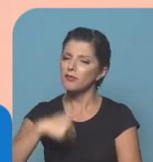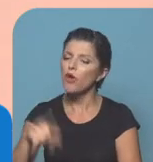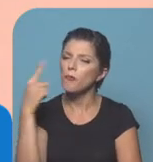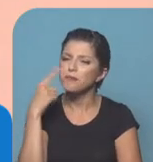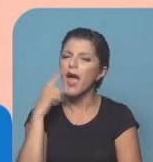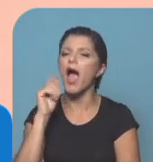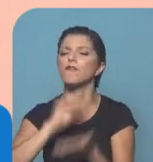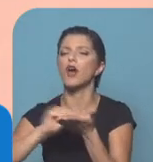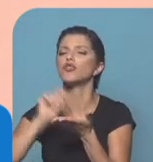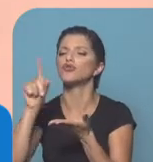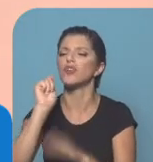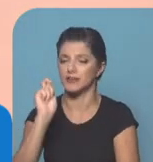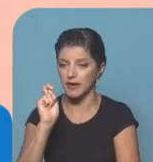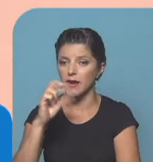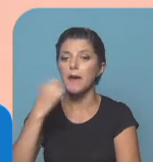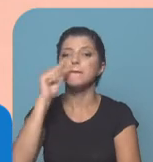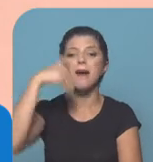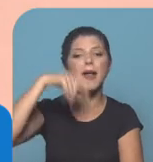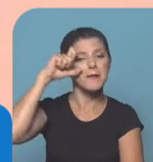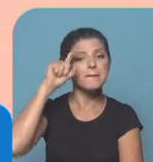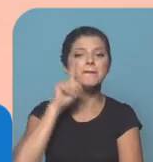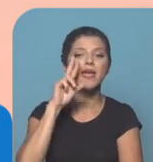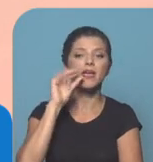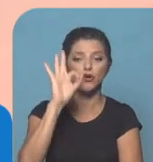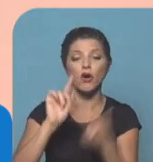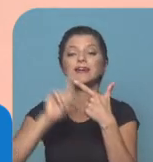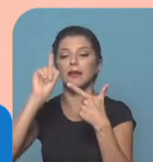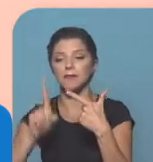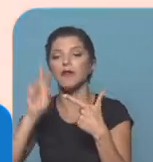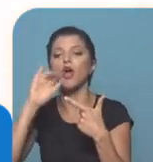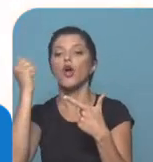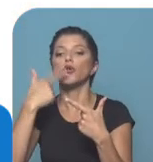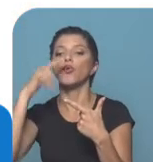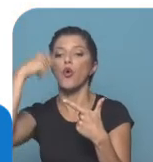Gabriel Palmeiro y también Maximiliano Rusconi, quien ya había defendido a Menem, a